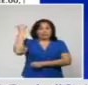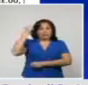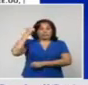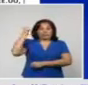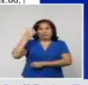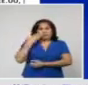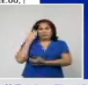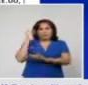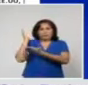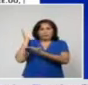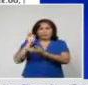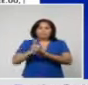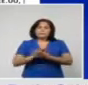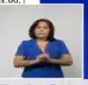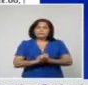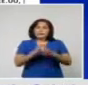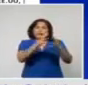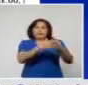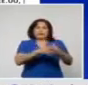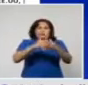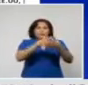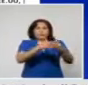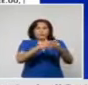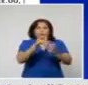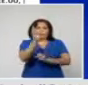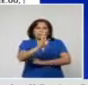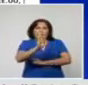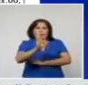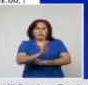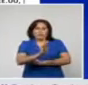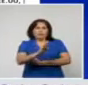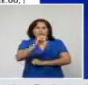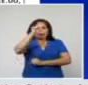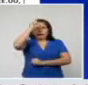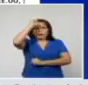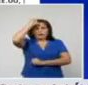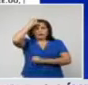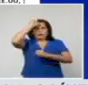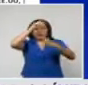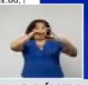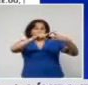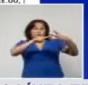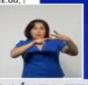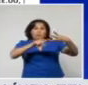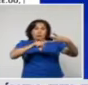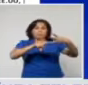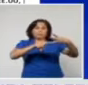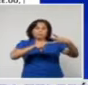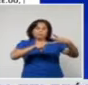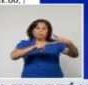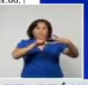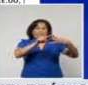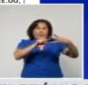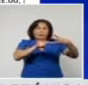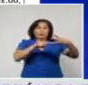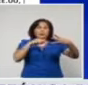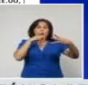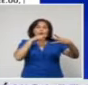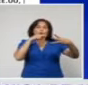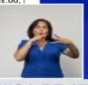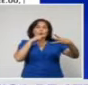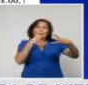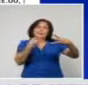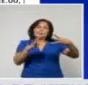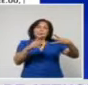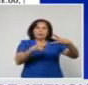aparece Estados Unidos, Brasil y la India. Son estos tres países que aparecen con ese color.